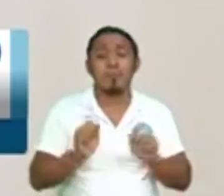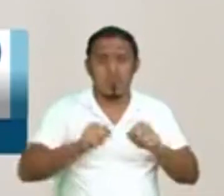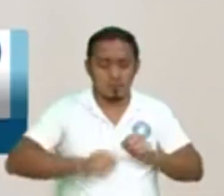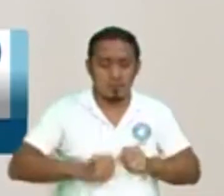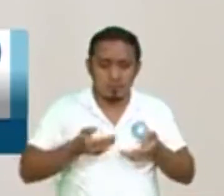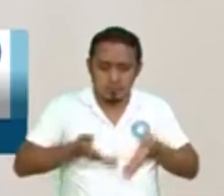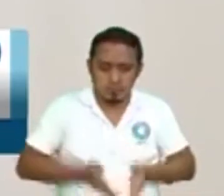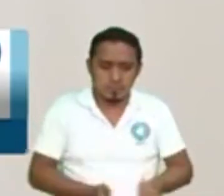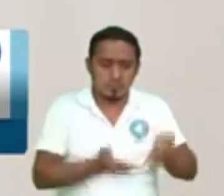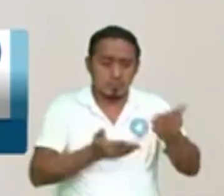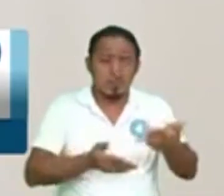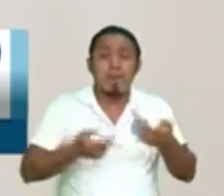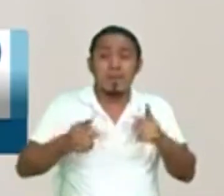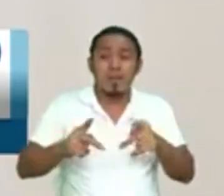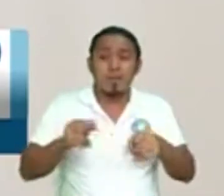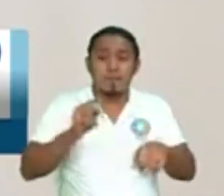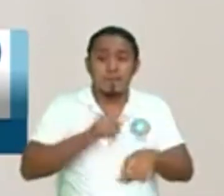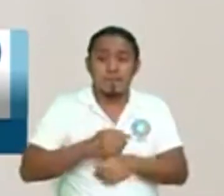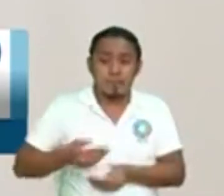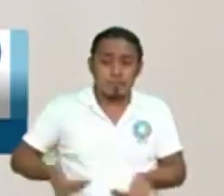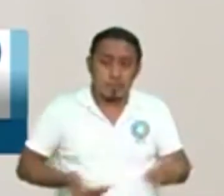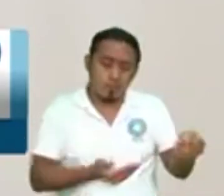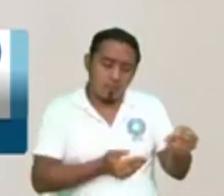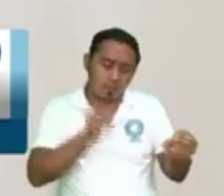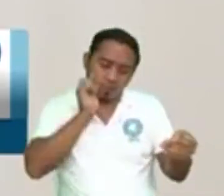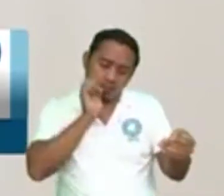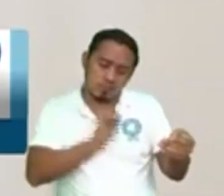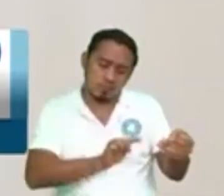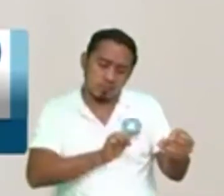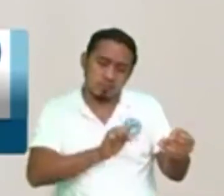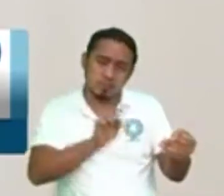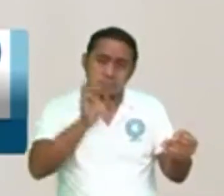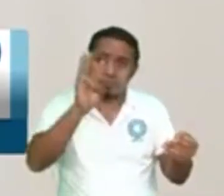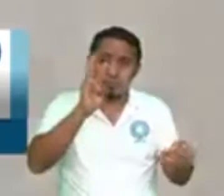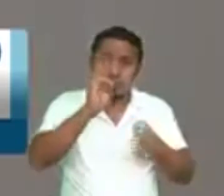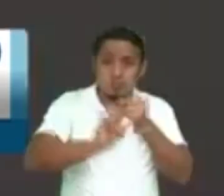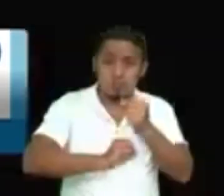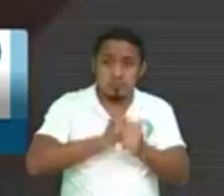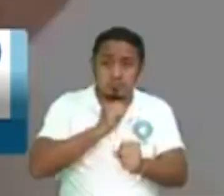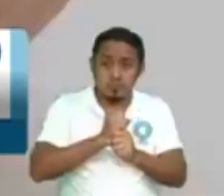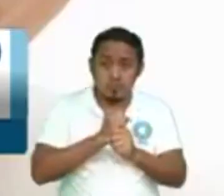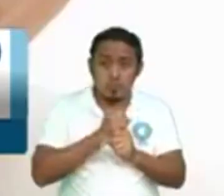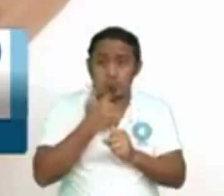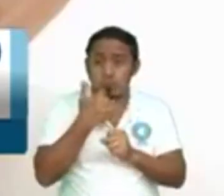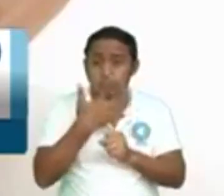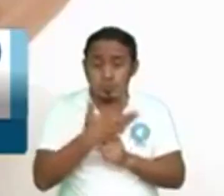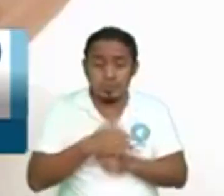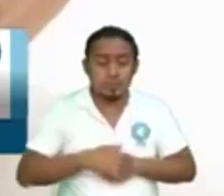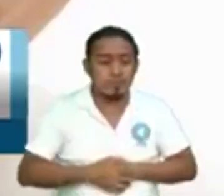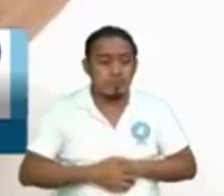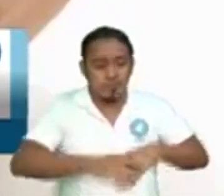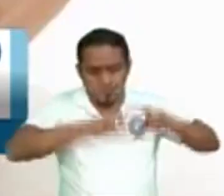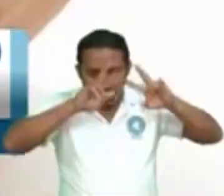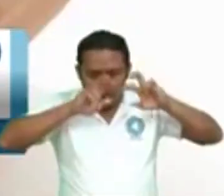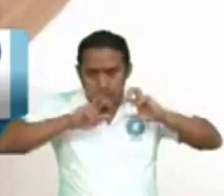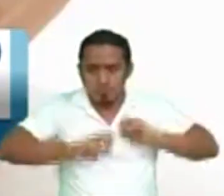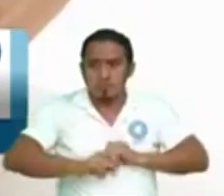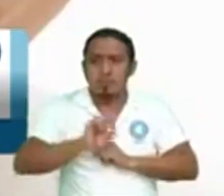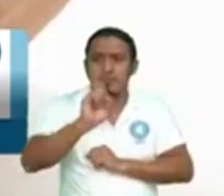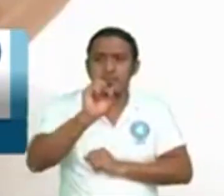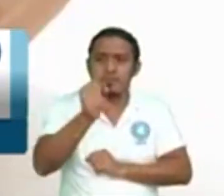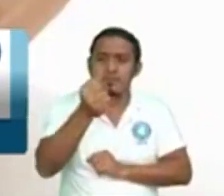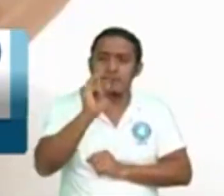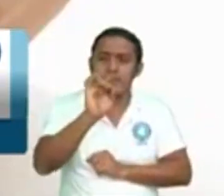el bebé se tiene que observar. Lo ideal es observarlo por lo menos los primeros 3 años, porque el diagnóstico de un síndrome de